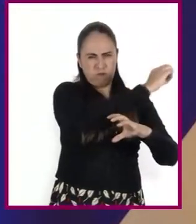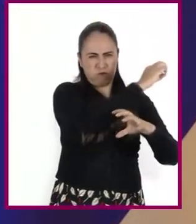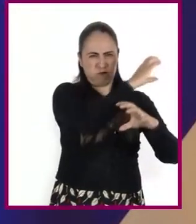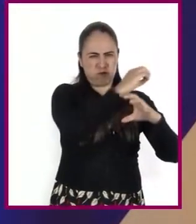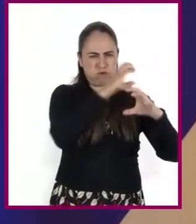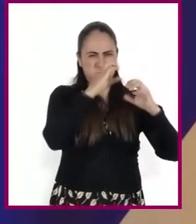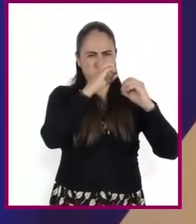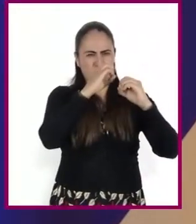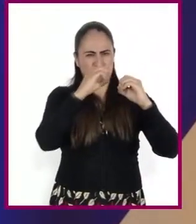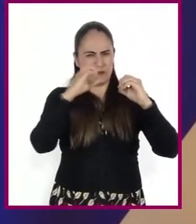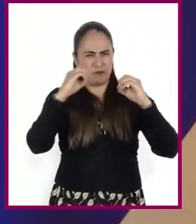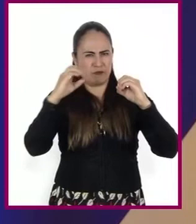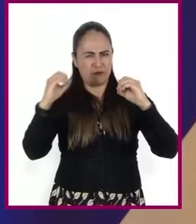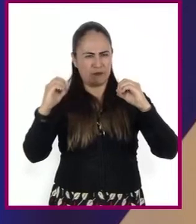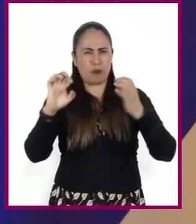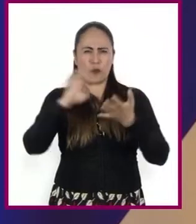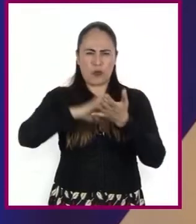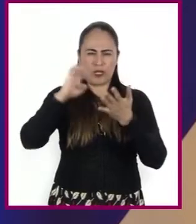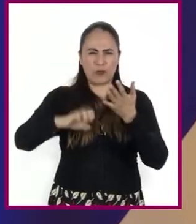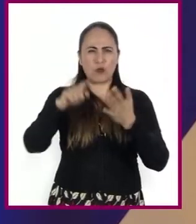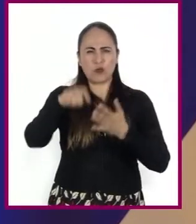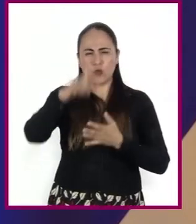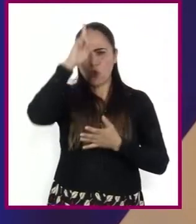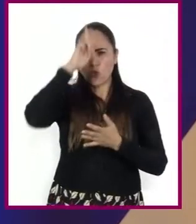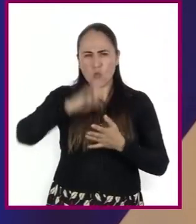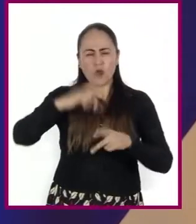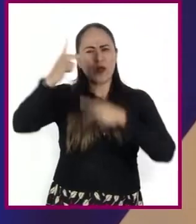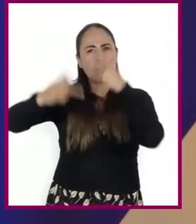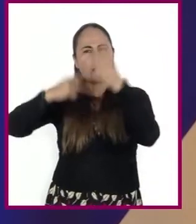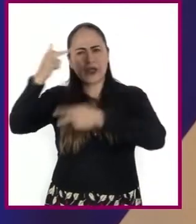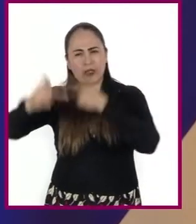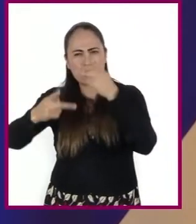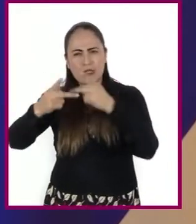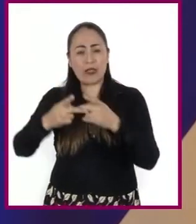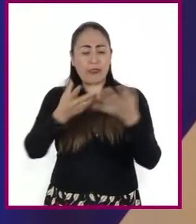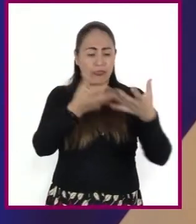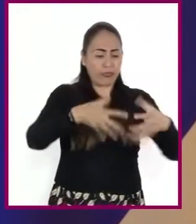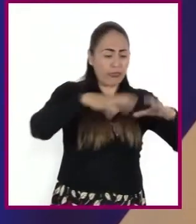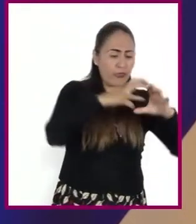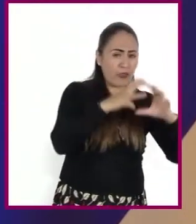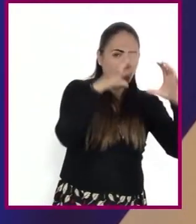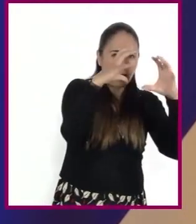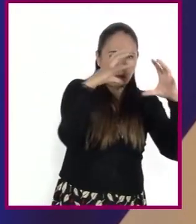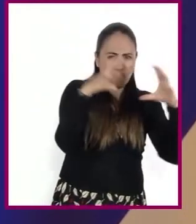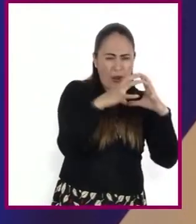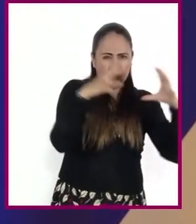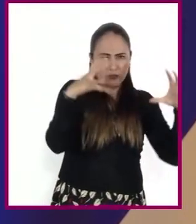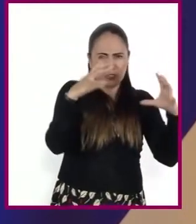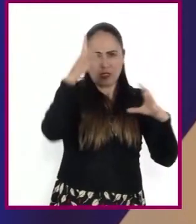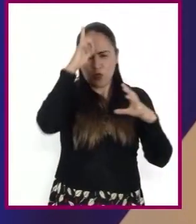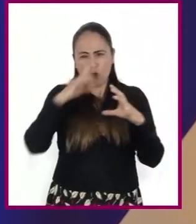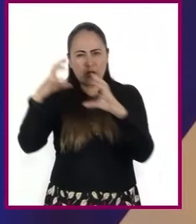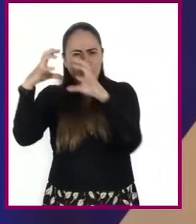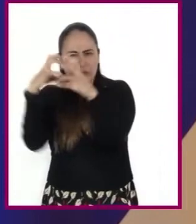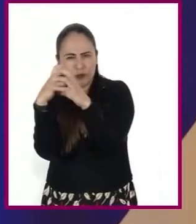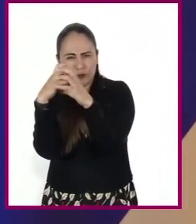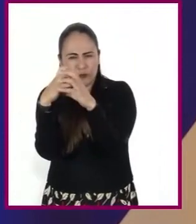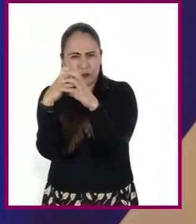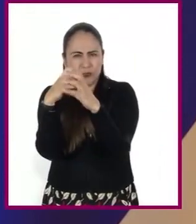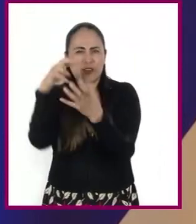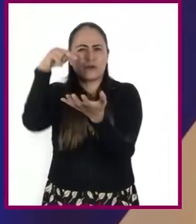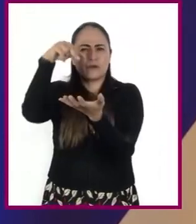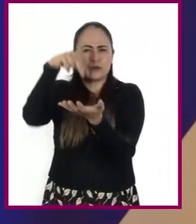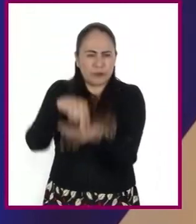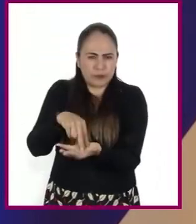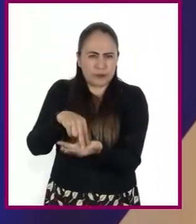tú vas a la Luna y como la Luna es más pequeña que la Tierra, la fuerza de atracción de gravedad es menor. Y como